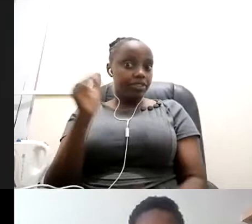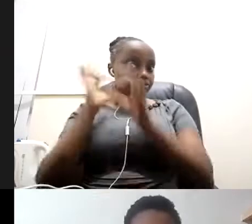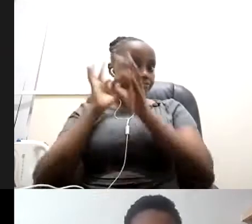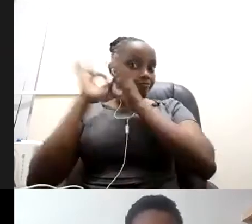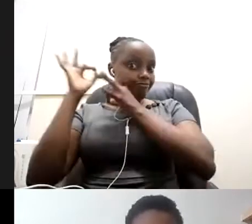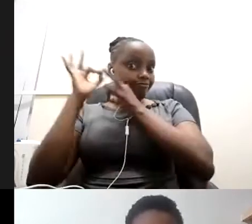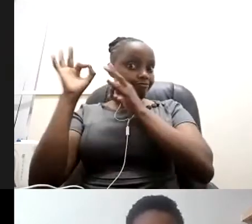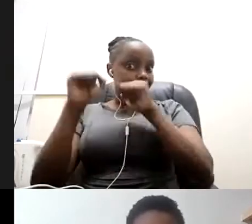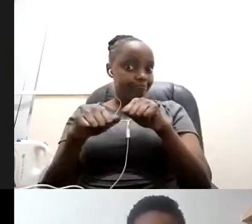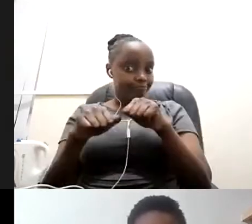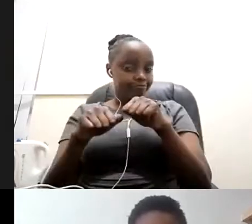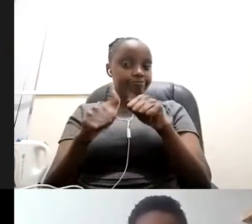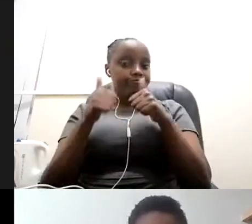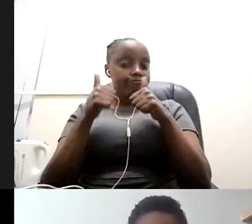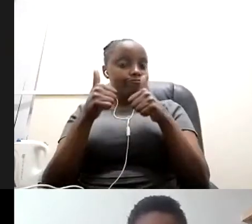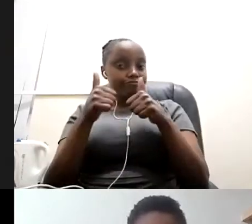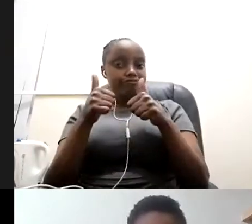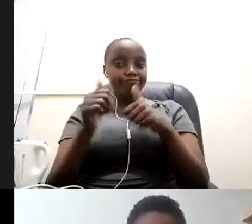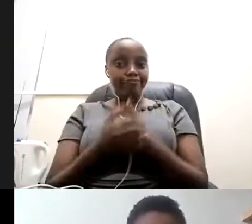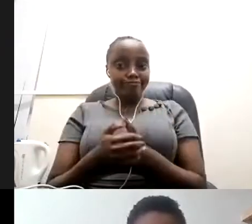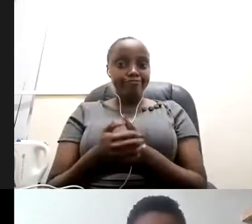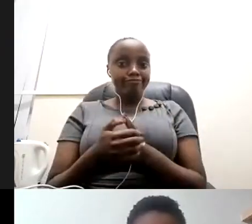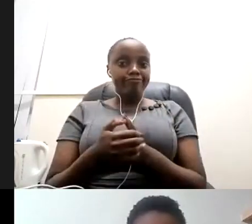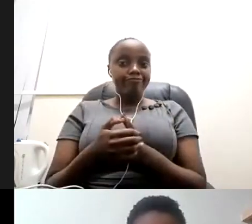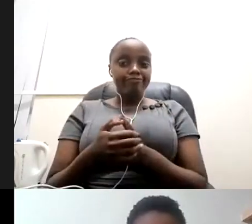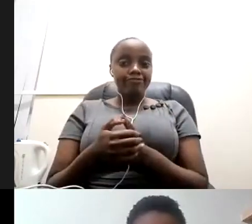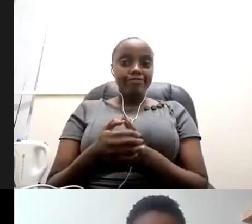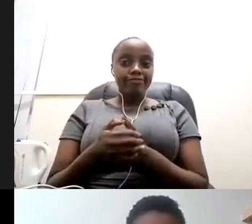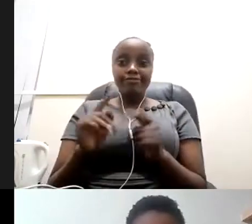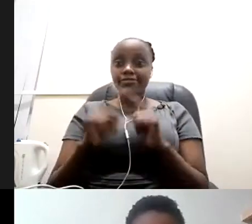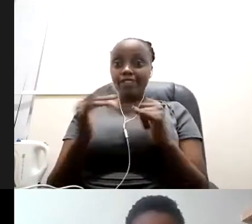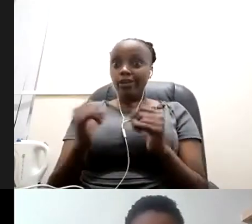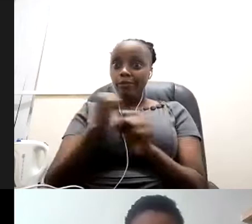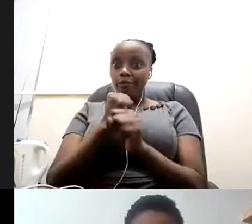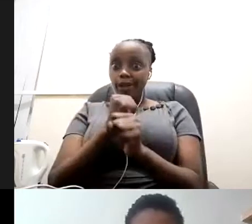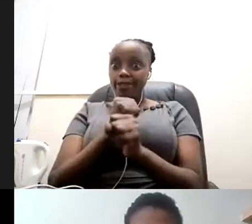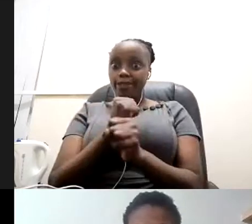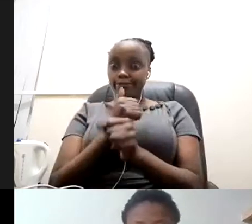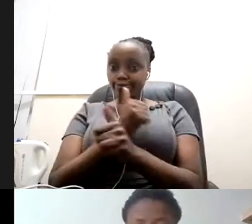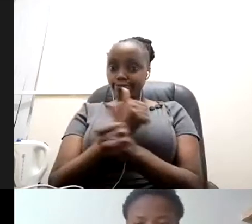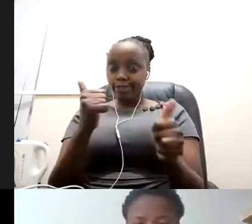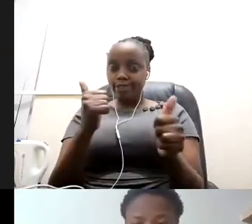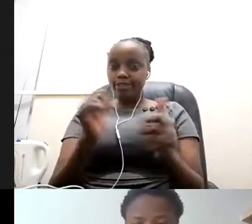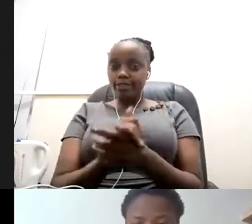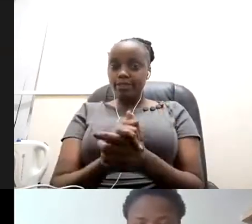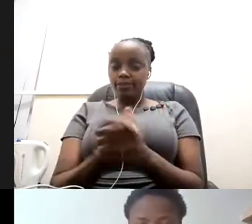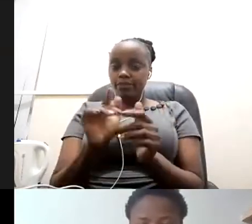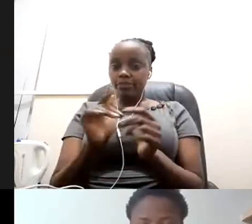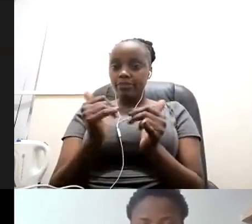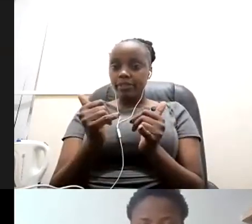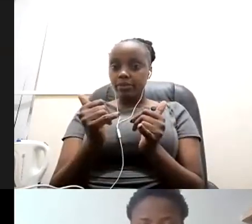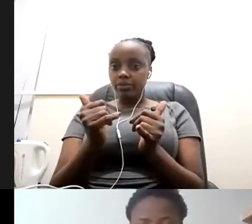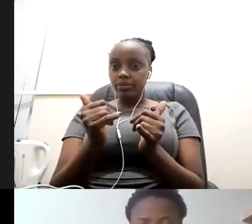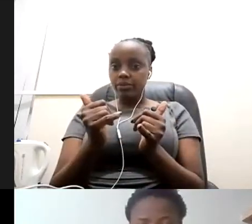Okay, yes. Okay, so apparently it's working. Let me